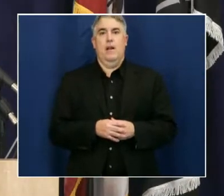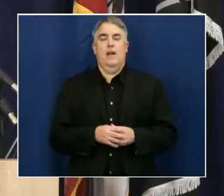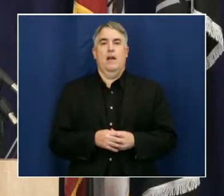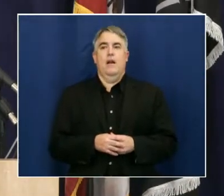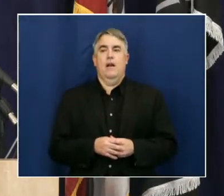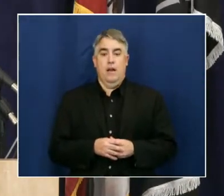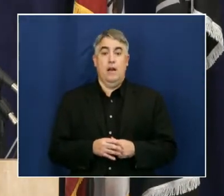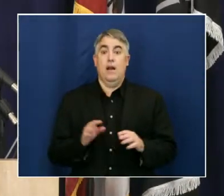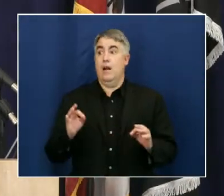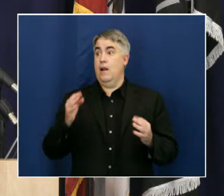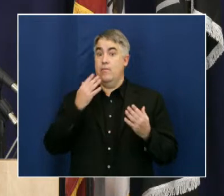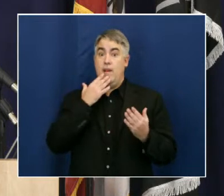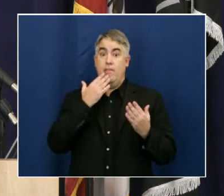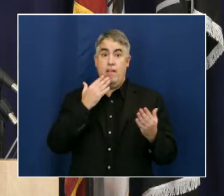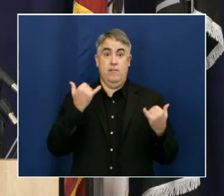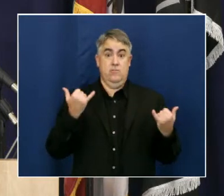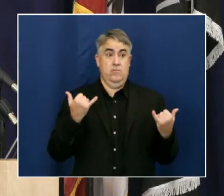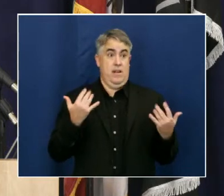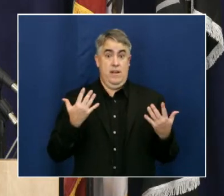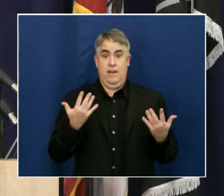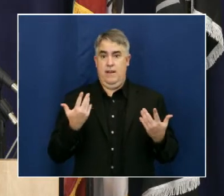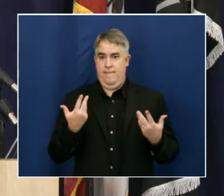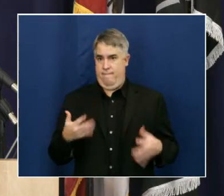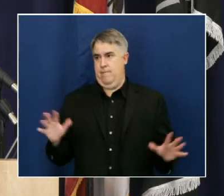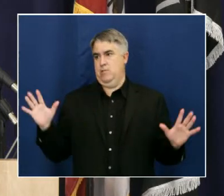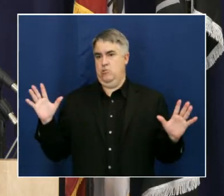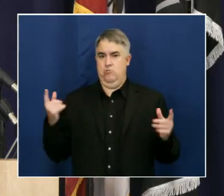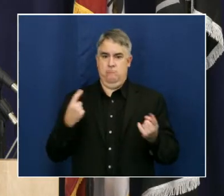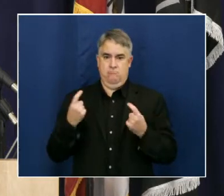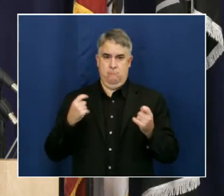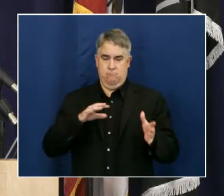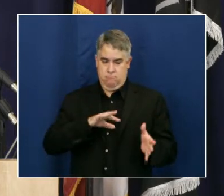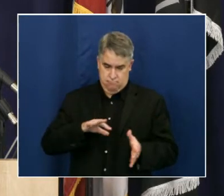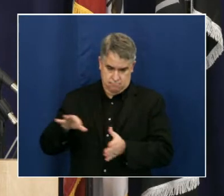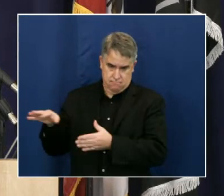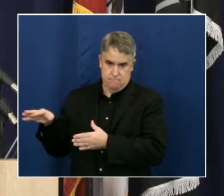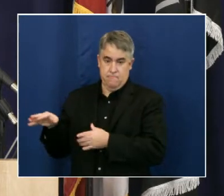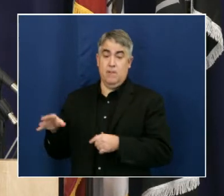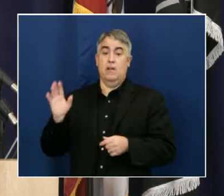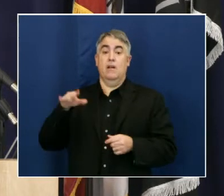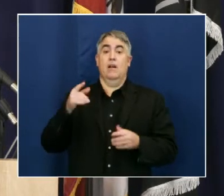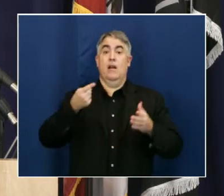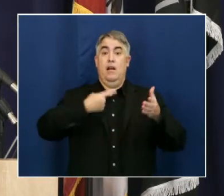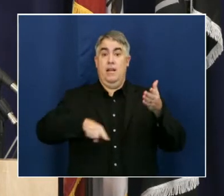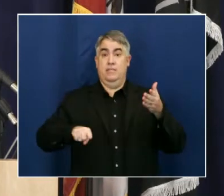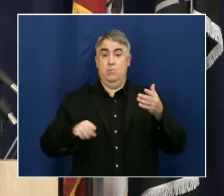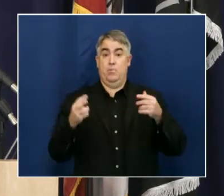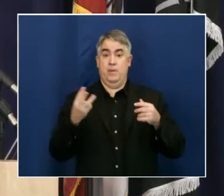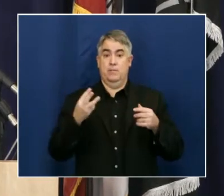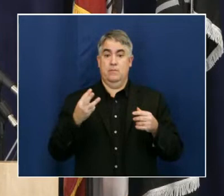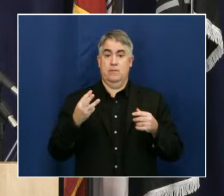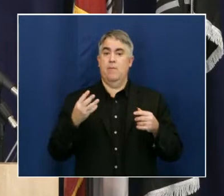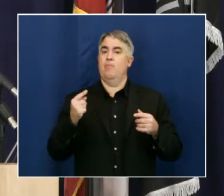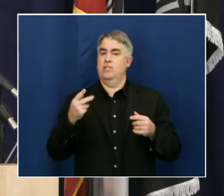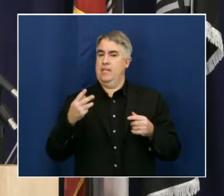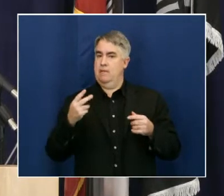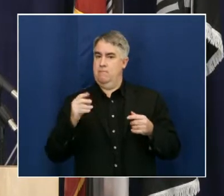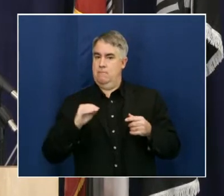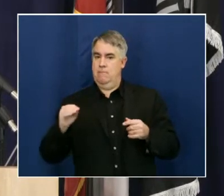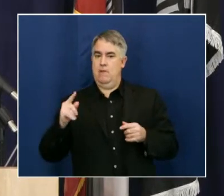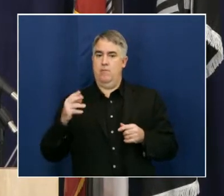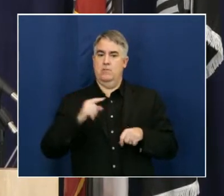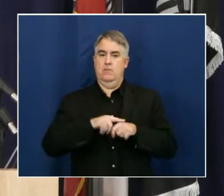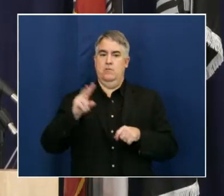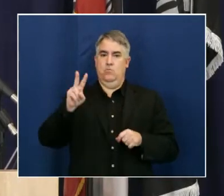Thank you. That concludes our briefing for today. I want to point out next week we will be joining you on Thursday, the 21st at 2:30